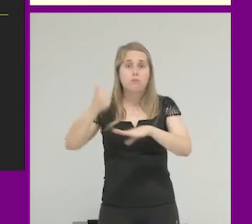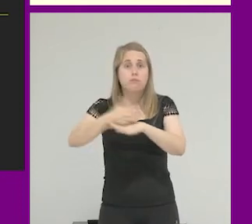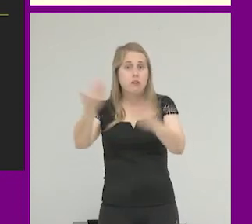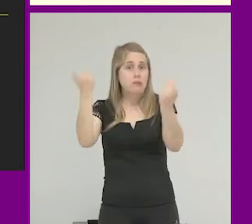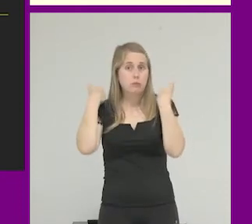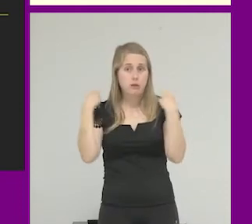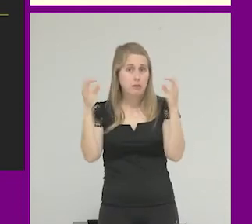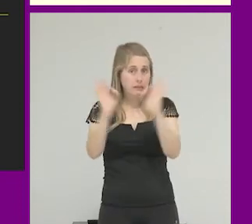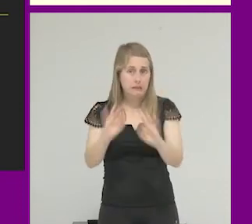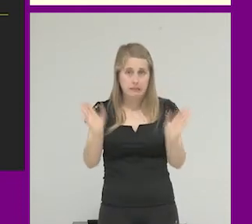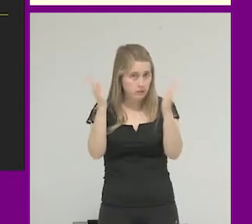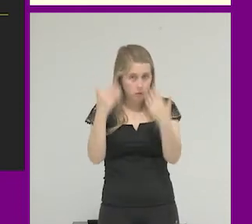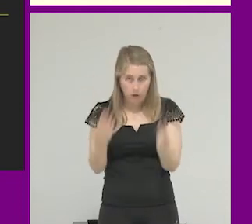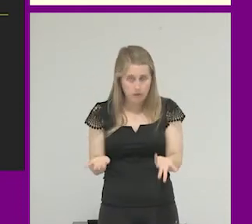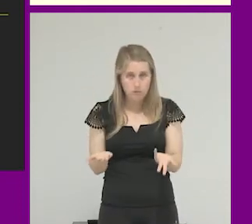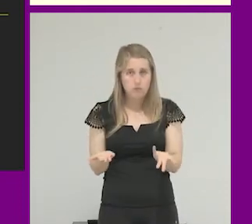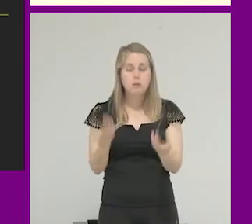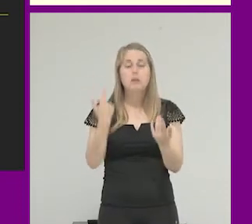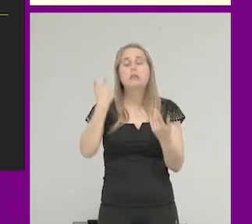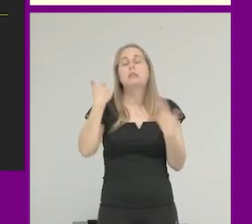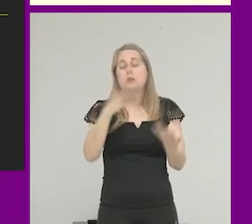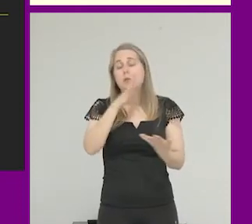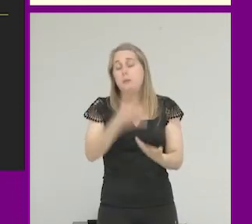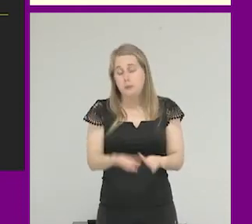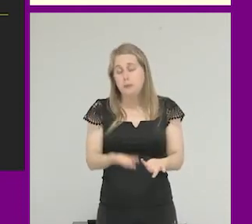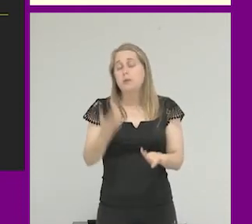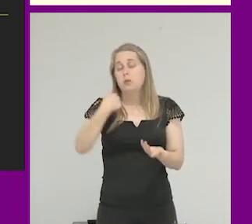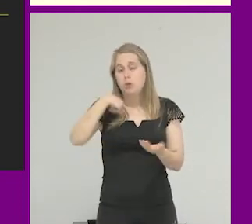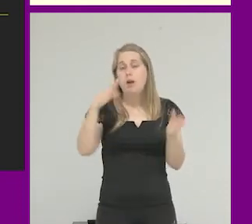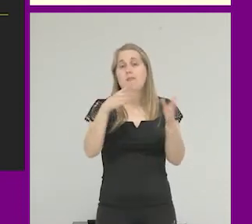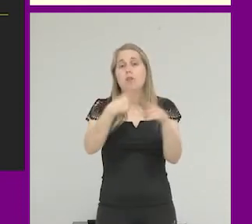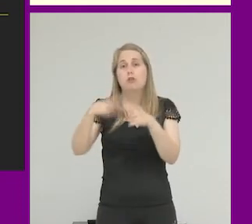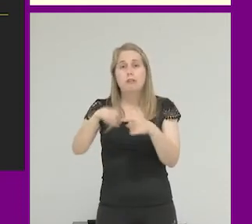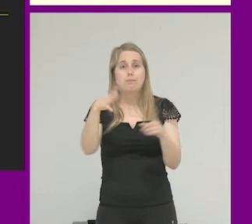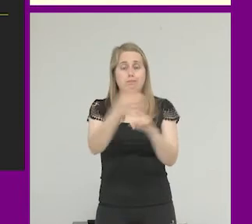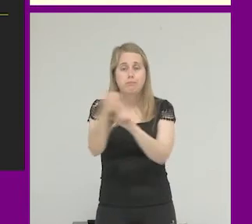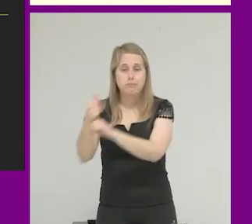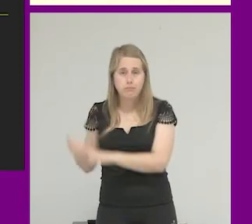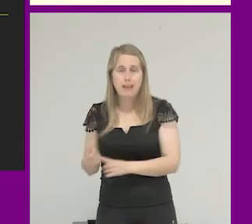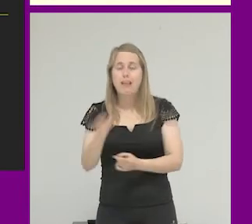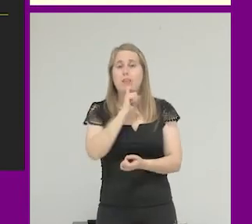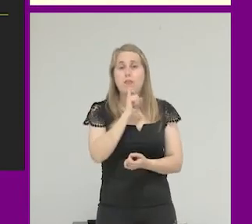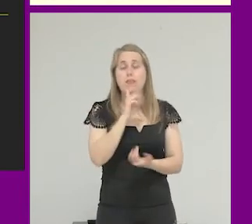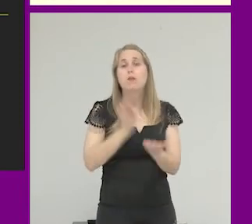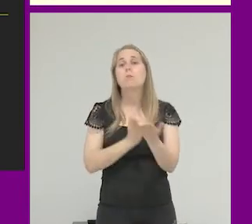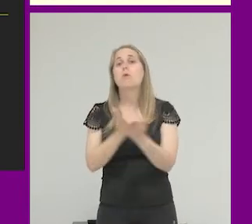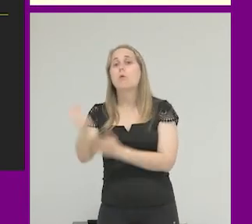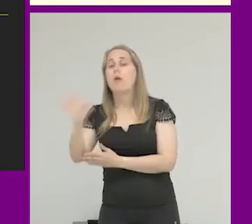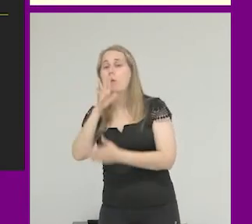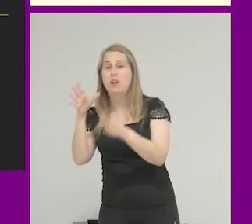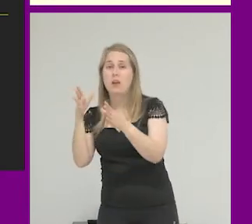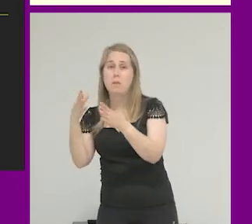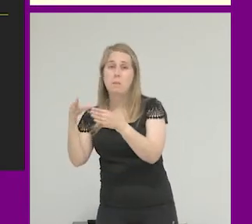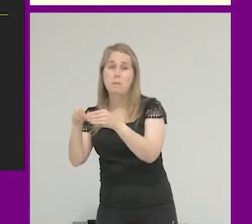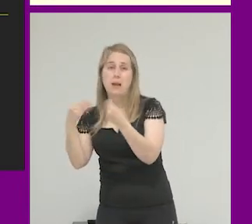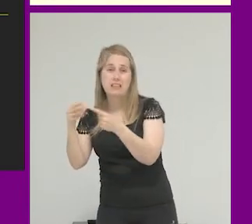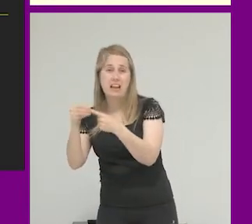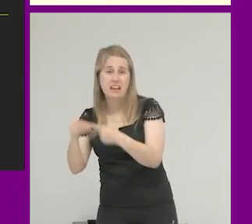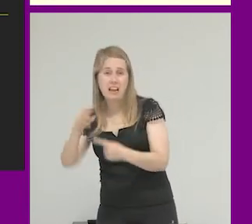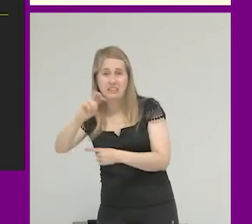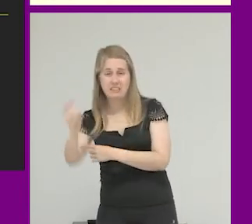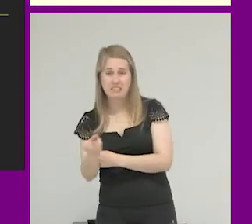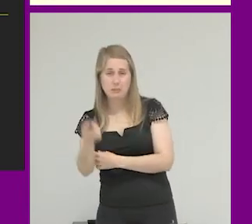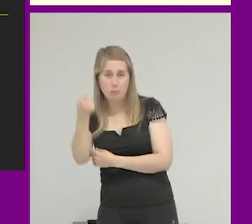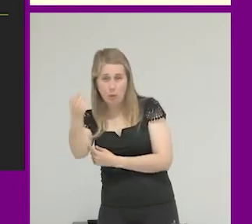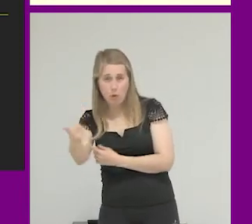denik. Orduan horregatik zaila izan da materialak lortzea. Alde batetik ez dagoelako materialasko eta beste aldetik,